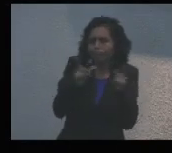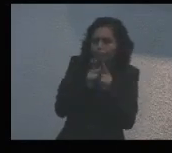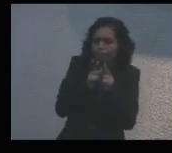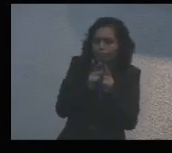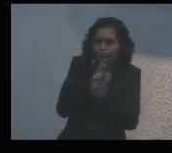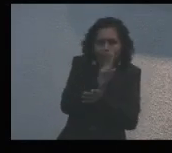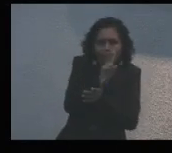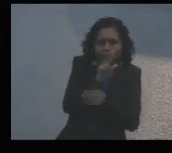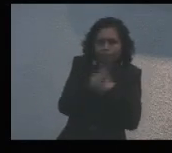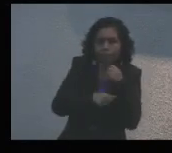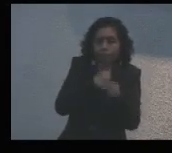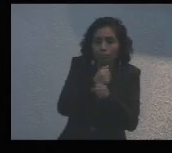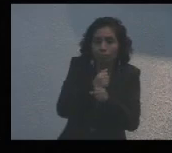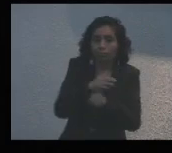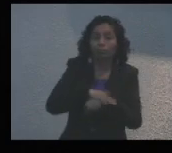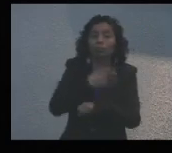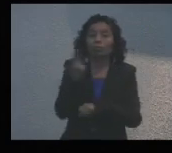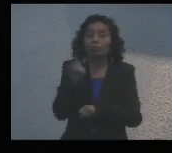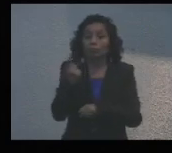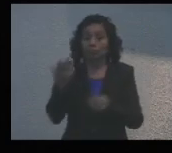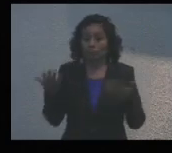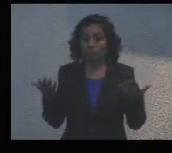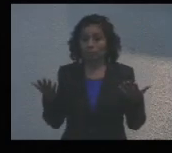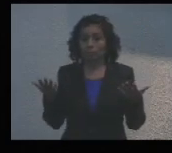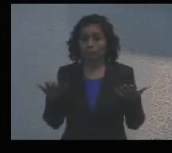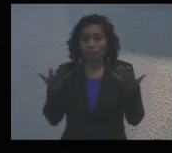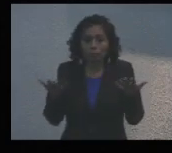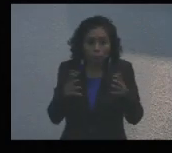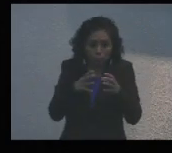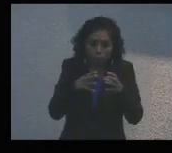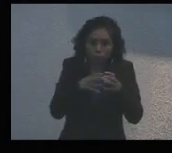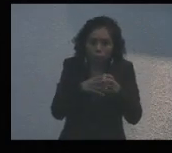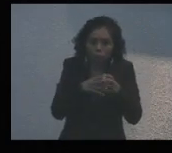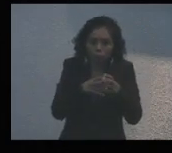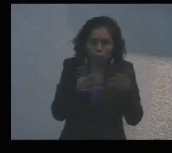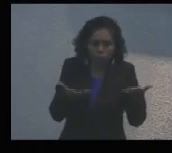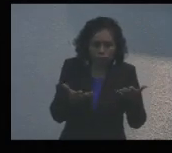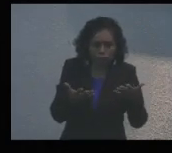2 años, sino porque formamos parte de